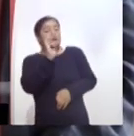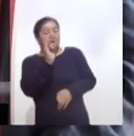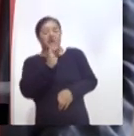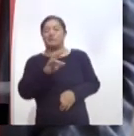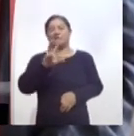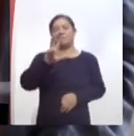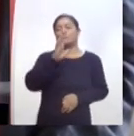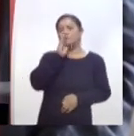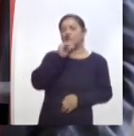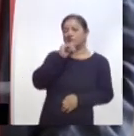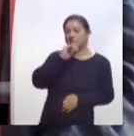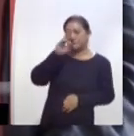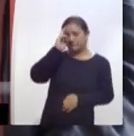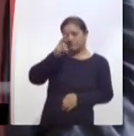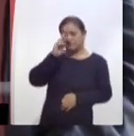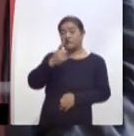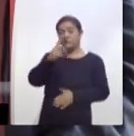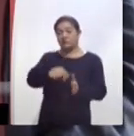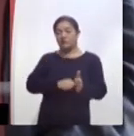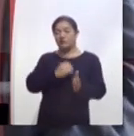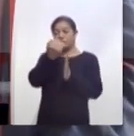pago del salario mínimo por un mes.